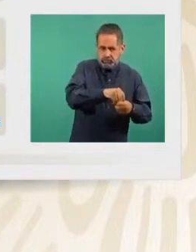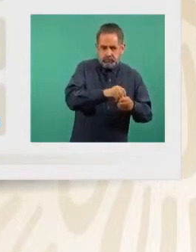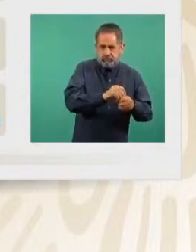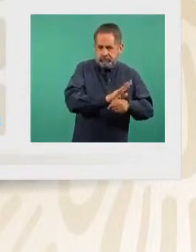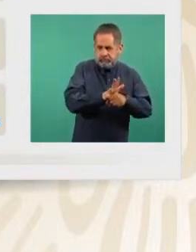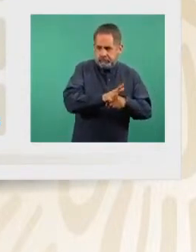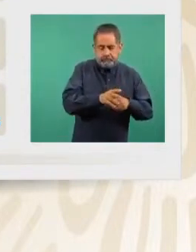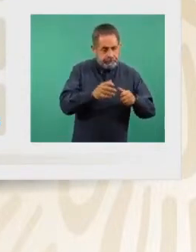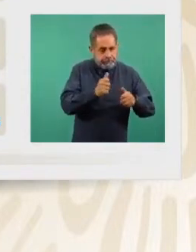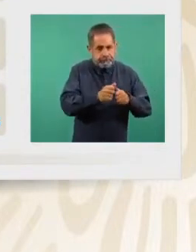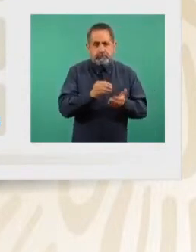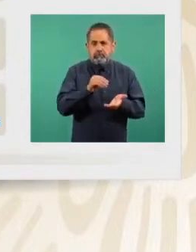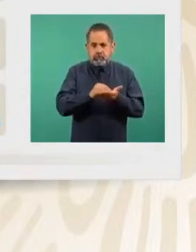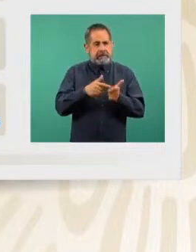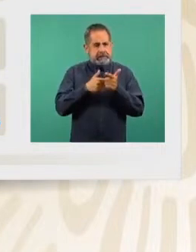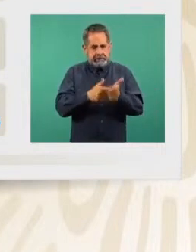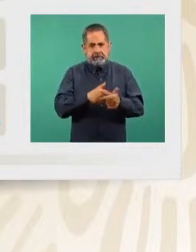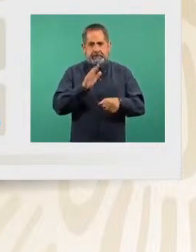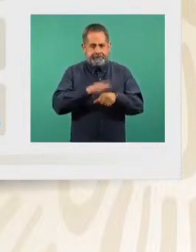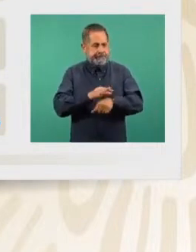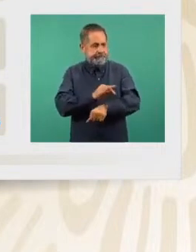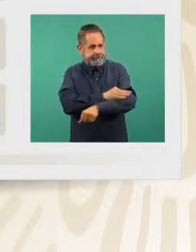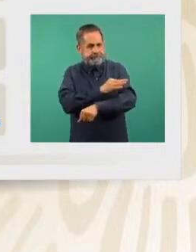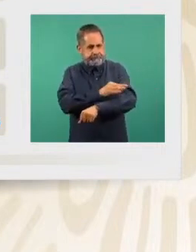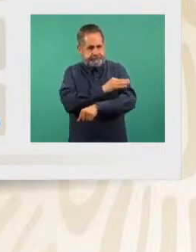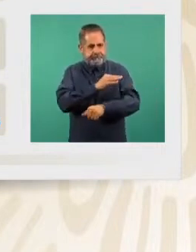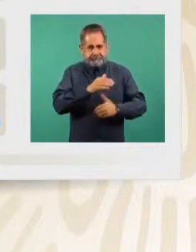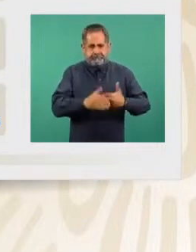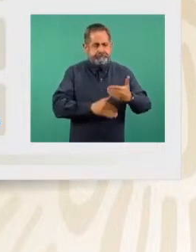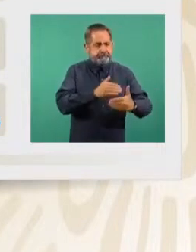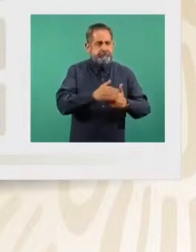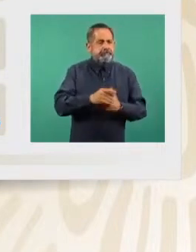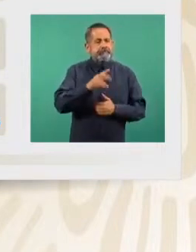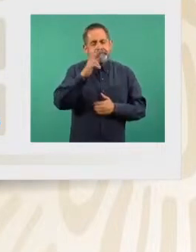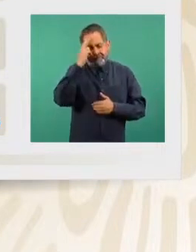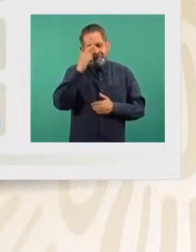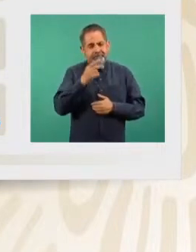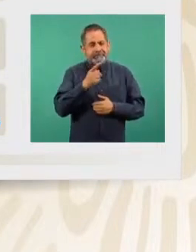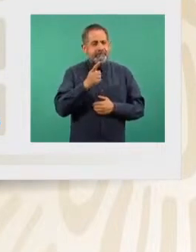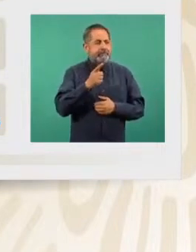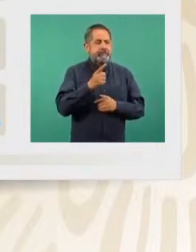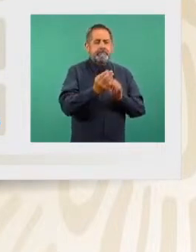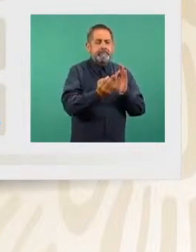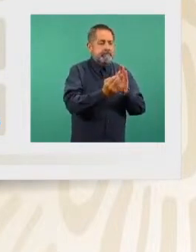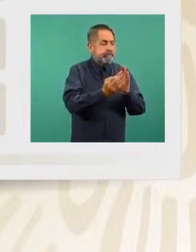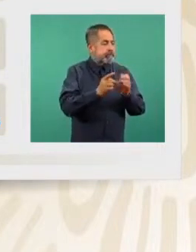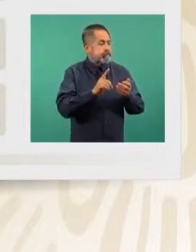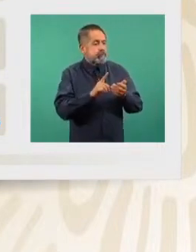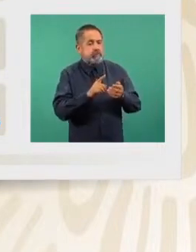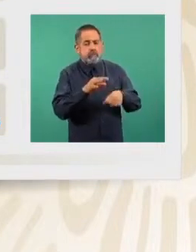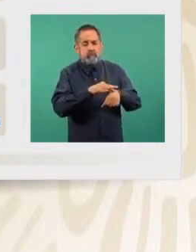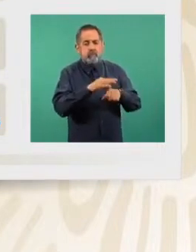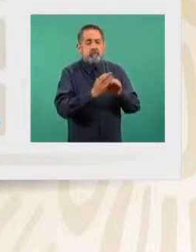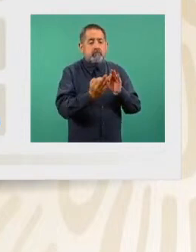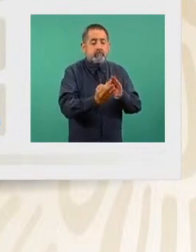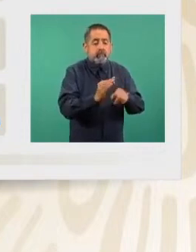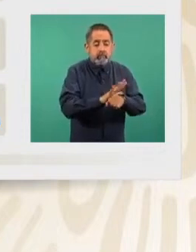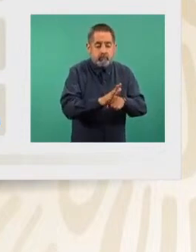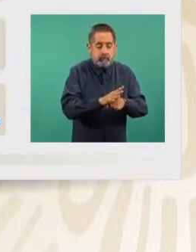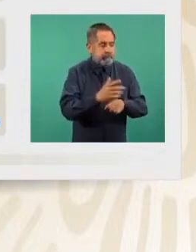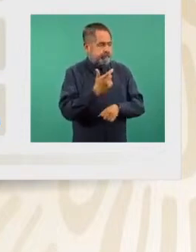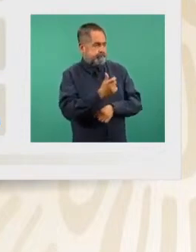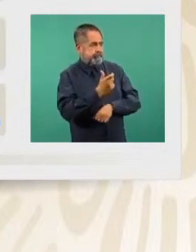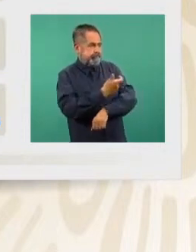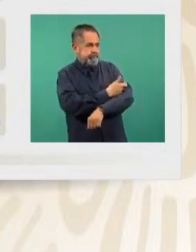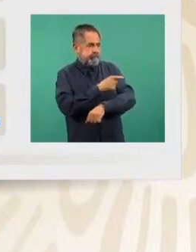avanzando con la primera y la segunda línea, recordando que la primera línea está prácticamente ya cubierta al 100% y son